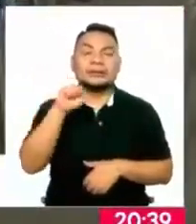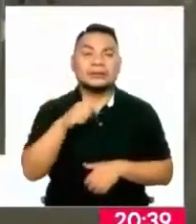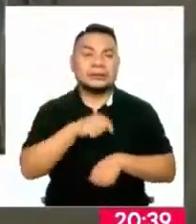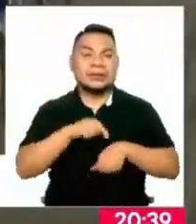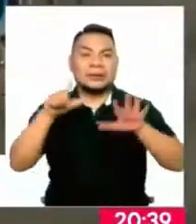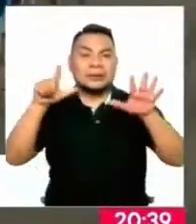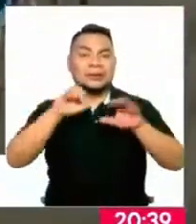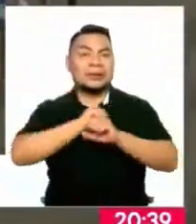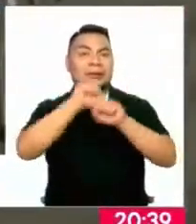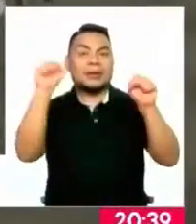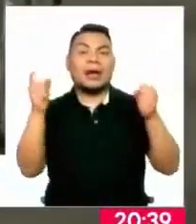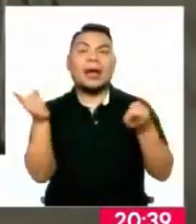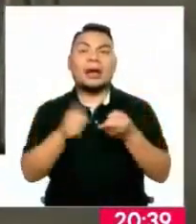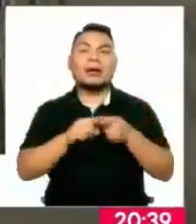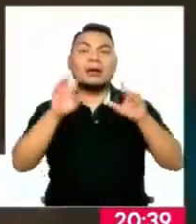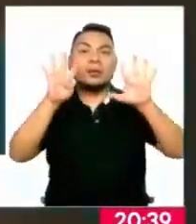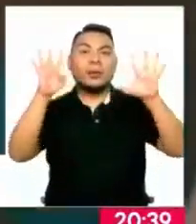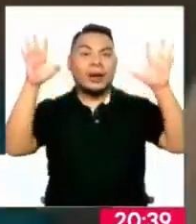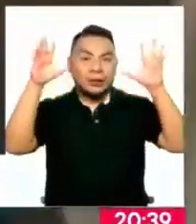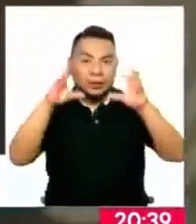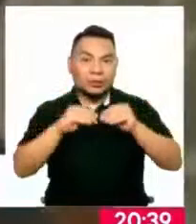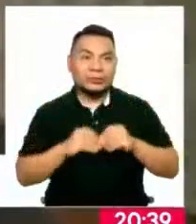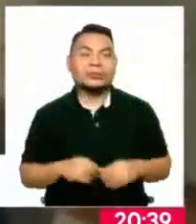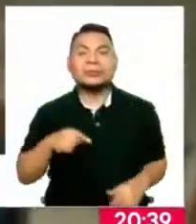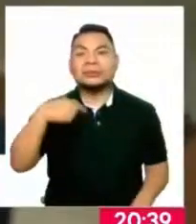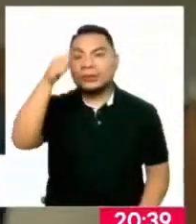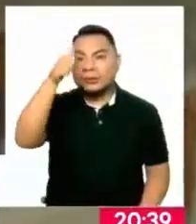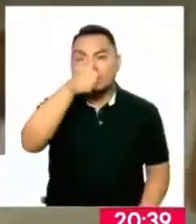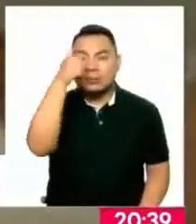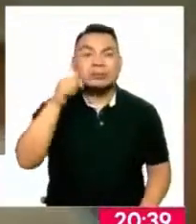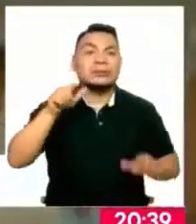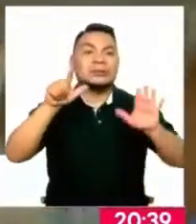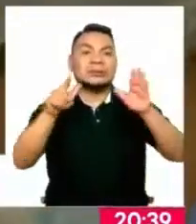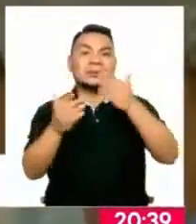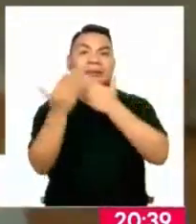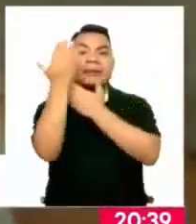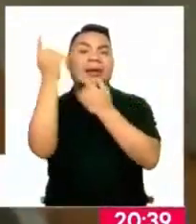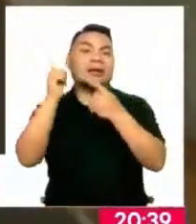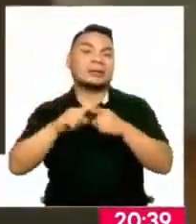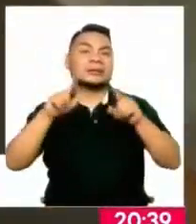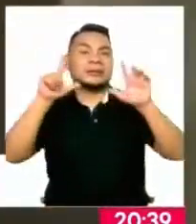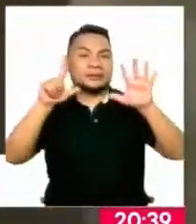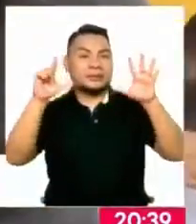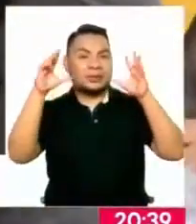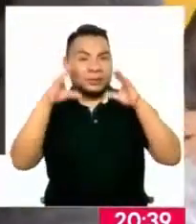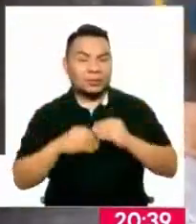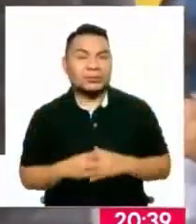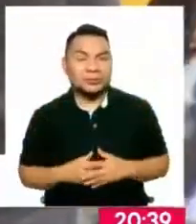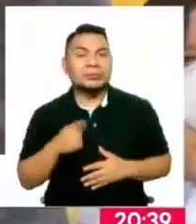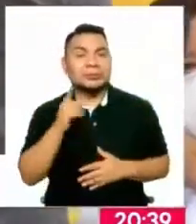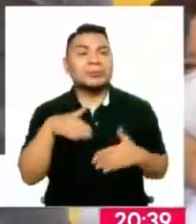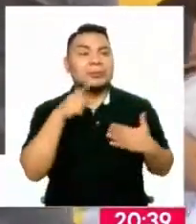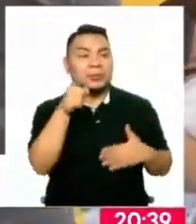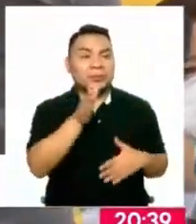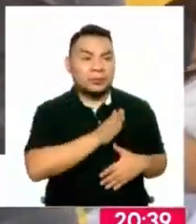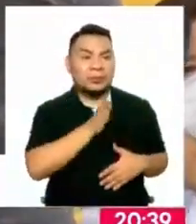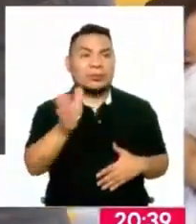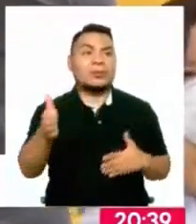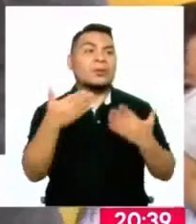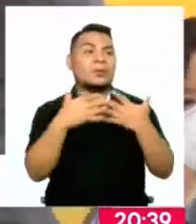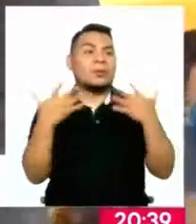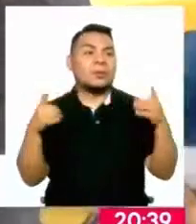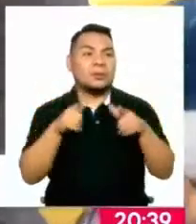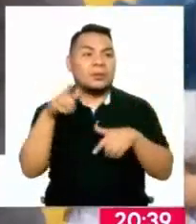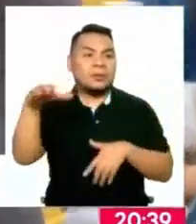las 7 de la mañana a 9 de la noche y el domingo de 7 de la mañana a 7 de la noche. Pueden acudir a